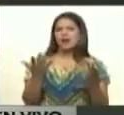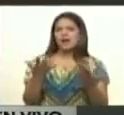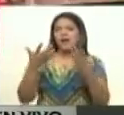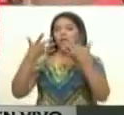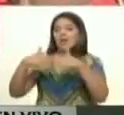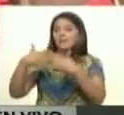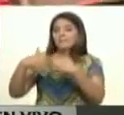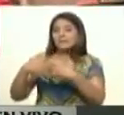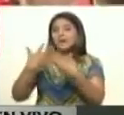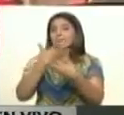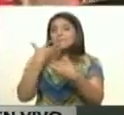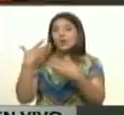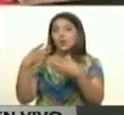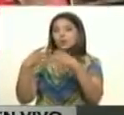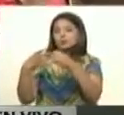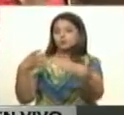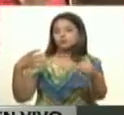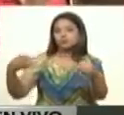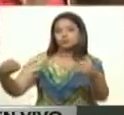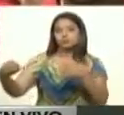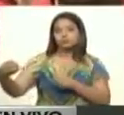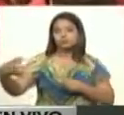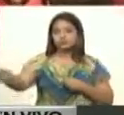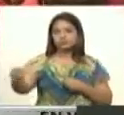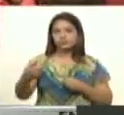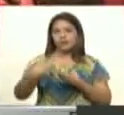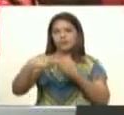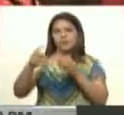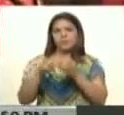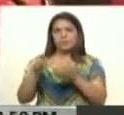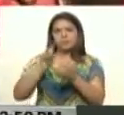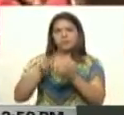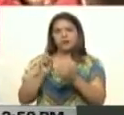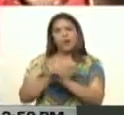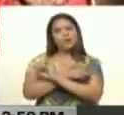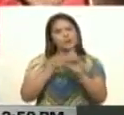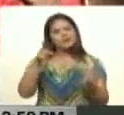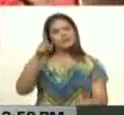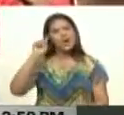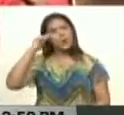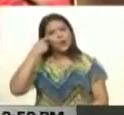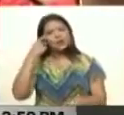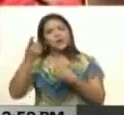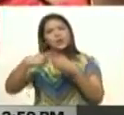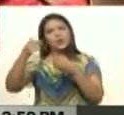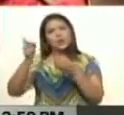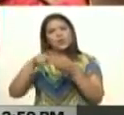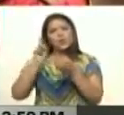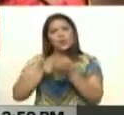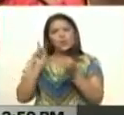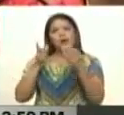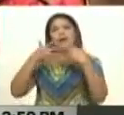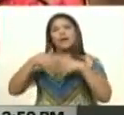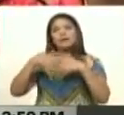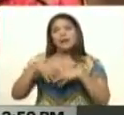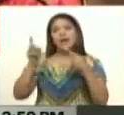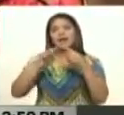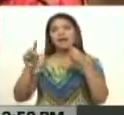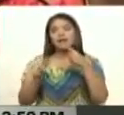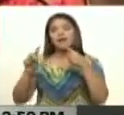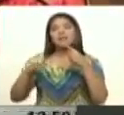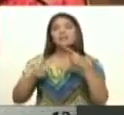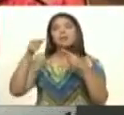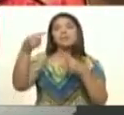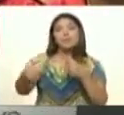para hacer la corporación eficiente. ¿Quiénes no recuerdan cuando se separó y se dividió la industria eléctrica y posteriormente